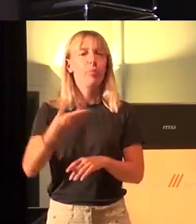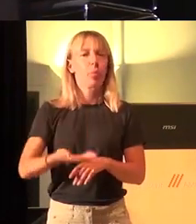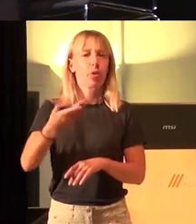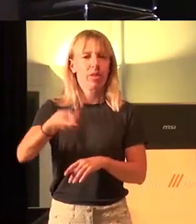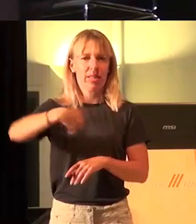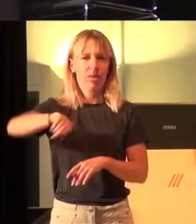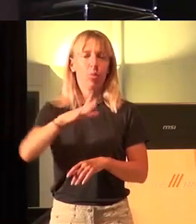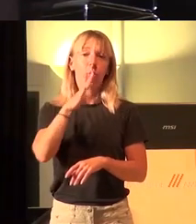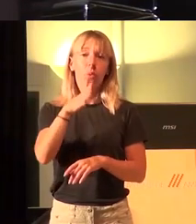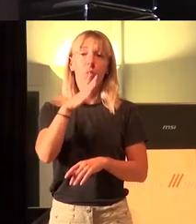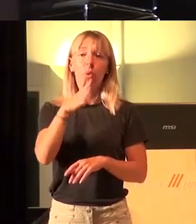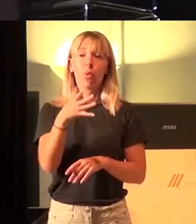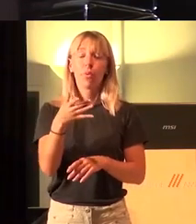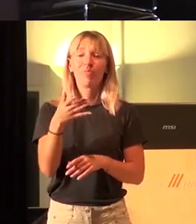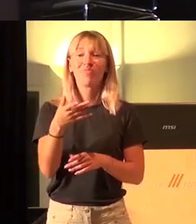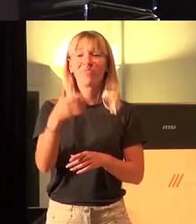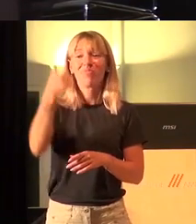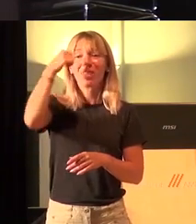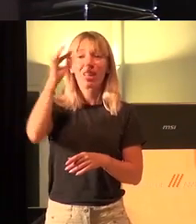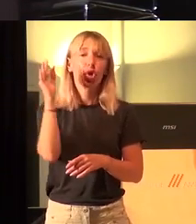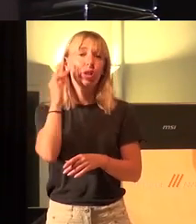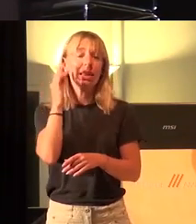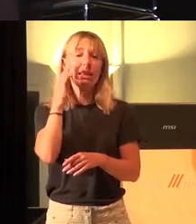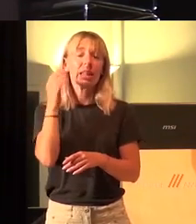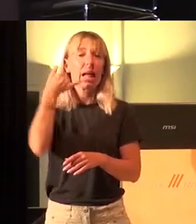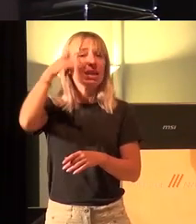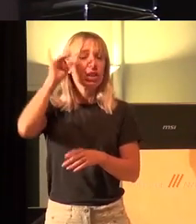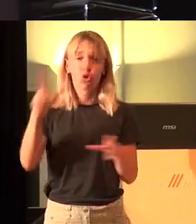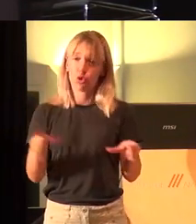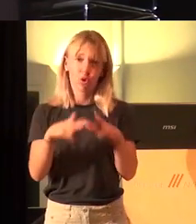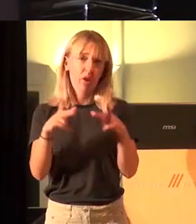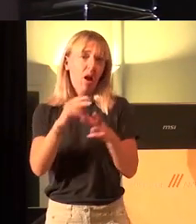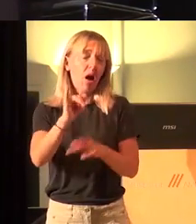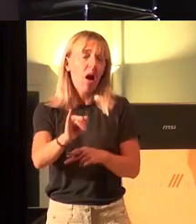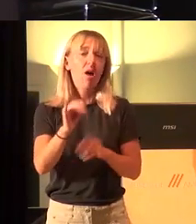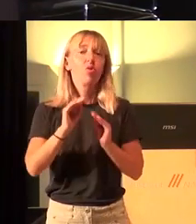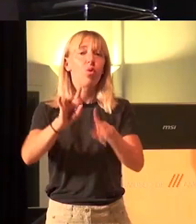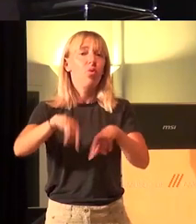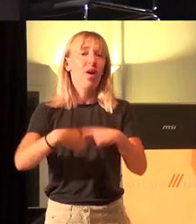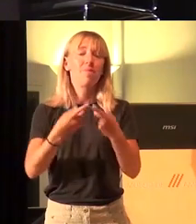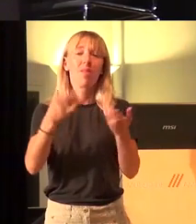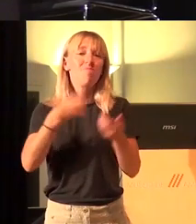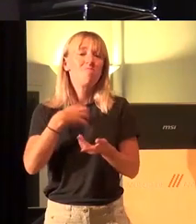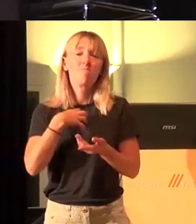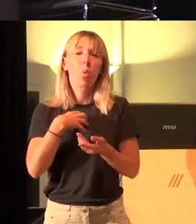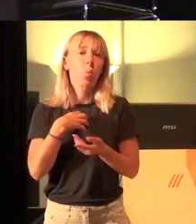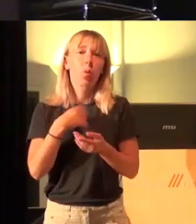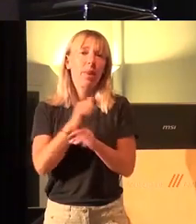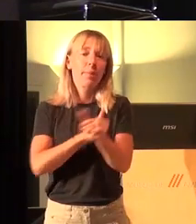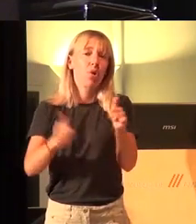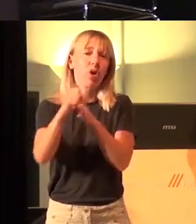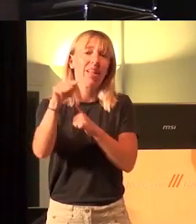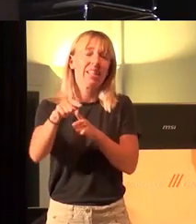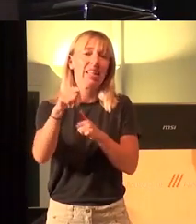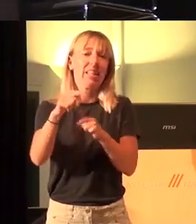porque son chicos y chicas en riesgo social, sus familias no han podido tener como prioridad